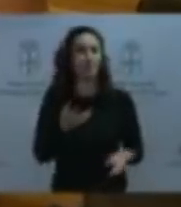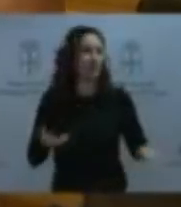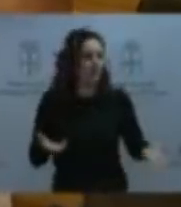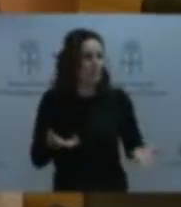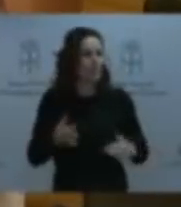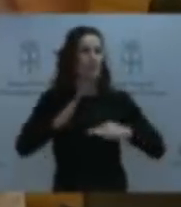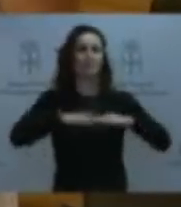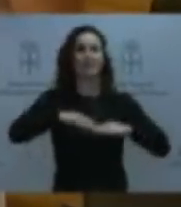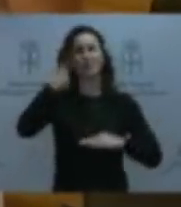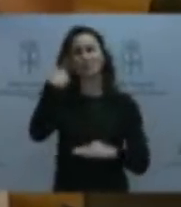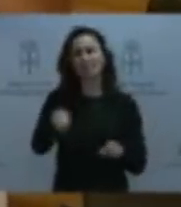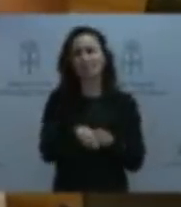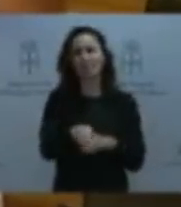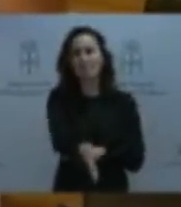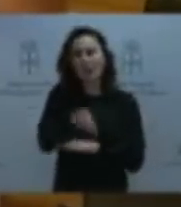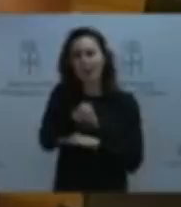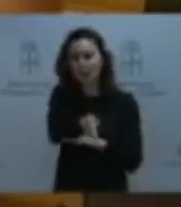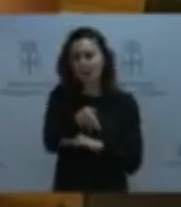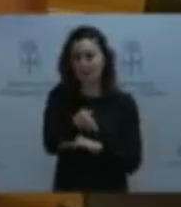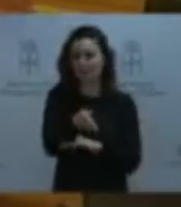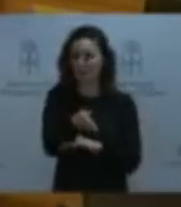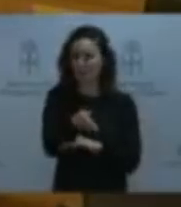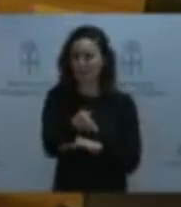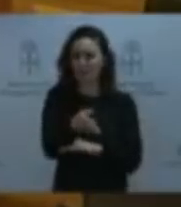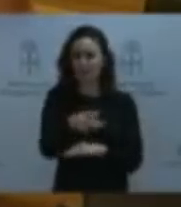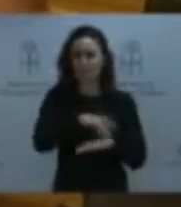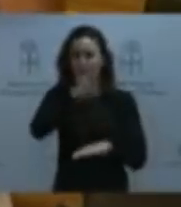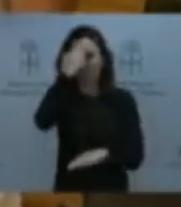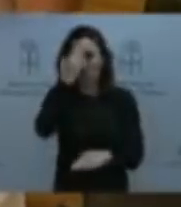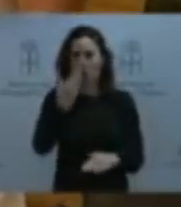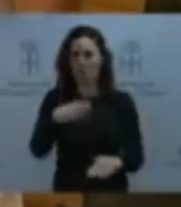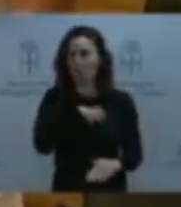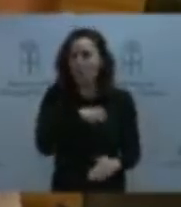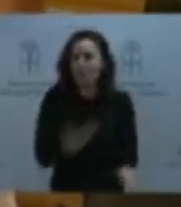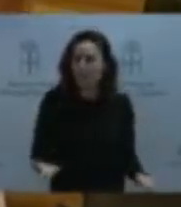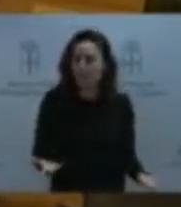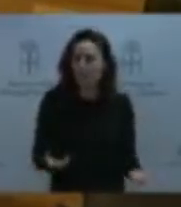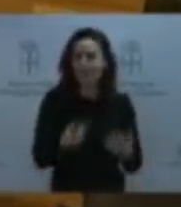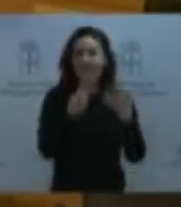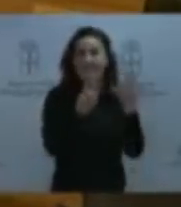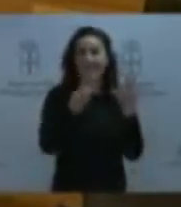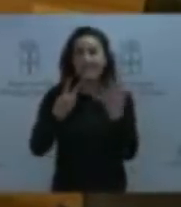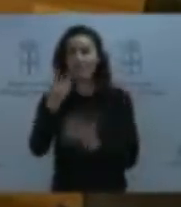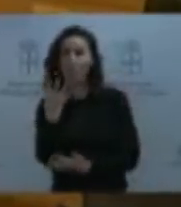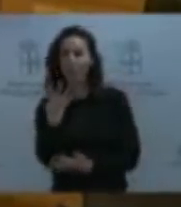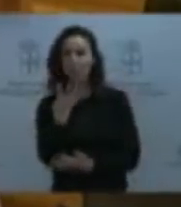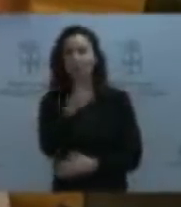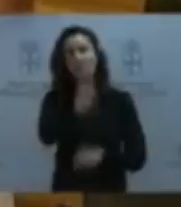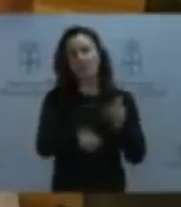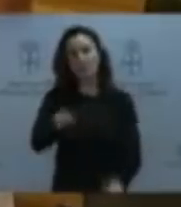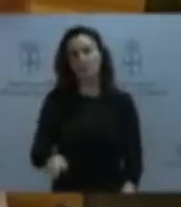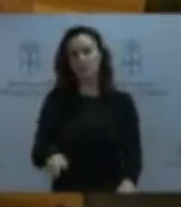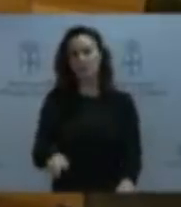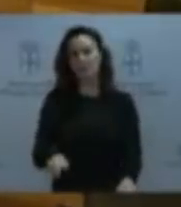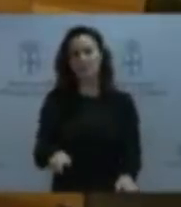de flotación de atención primaria. Tiene a 774 personas que se encuentren na oposición que